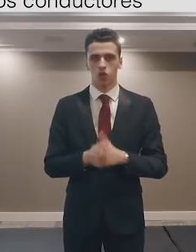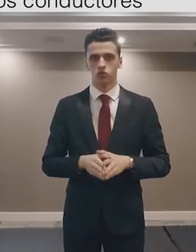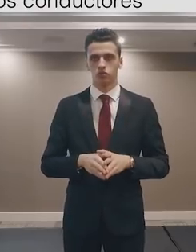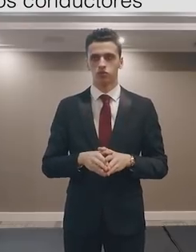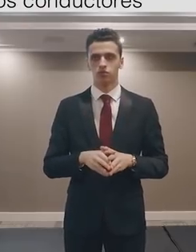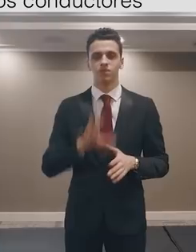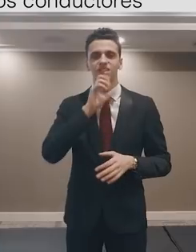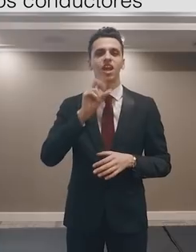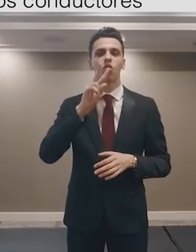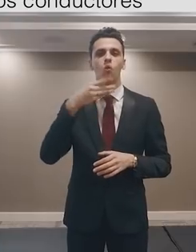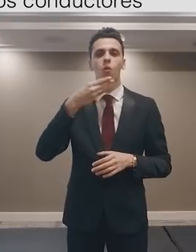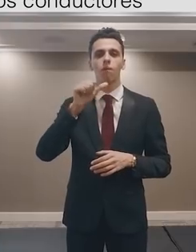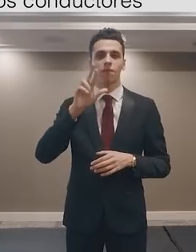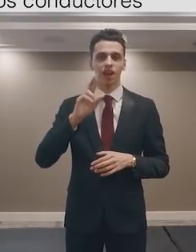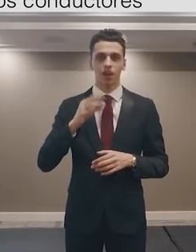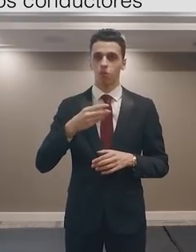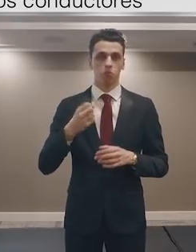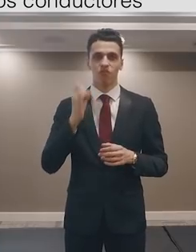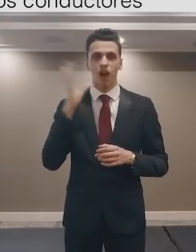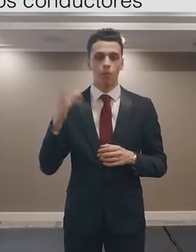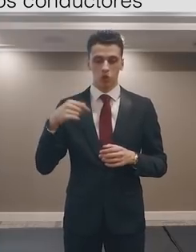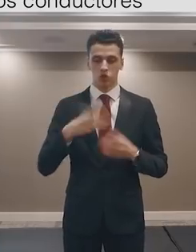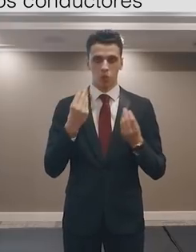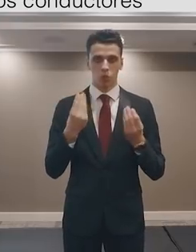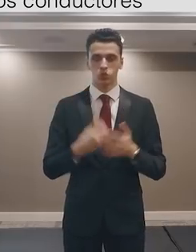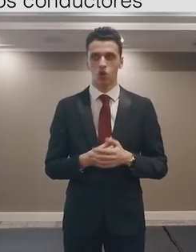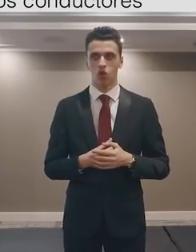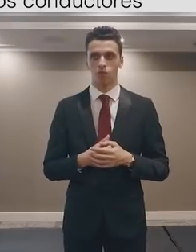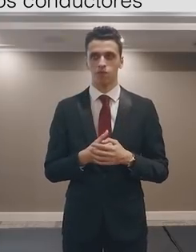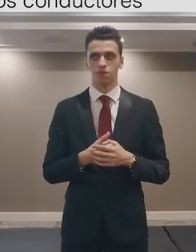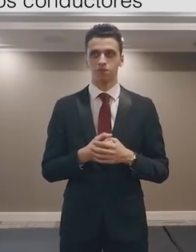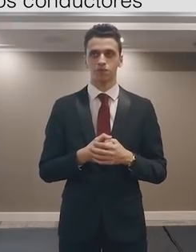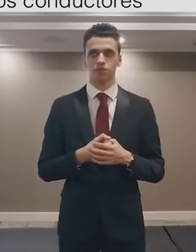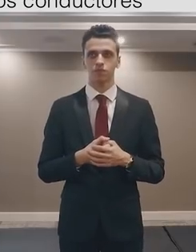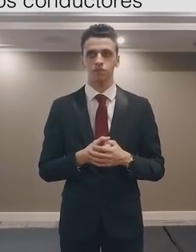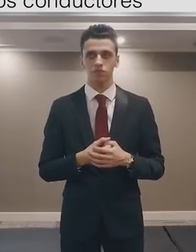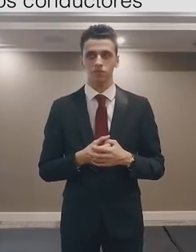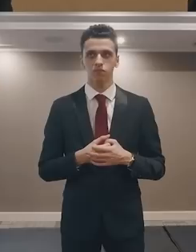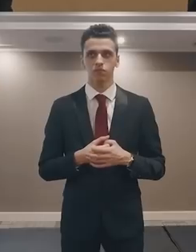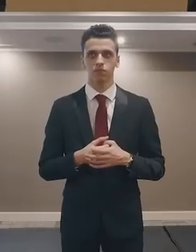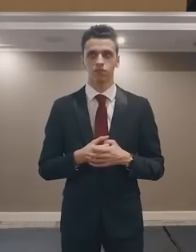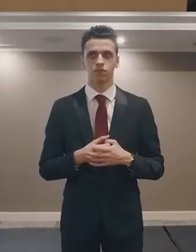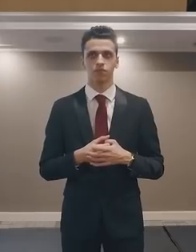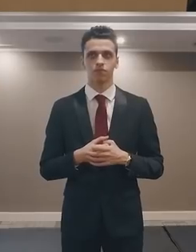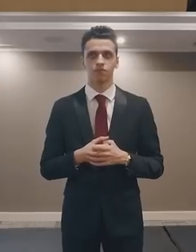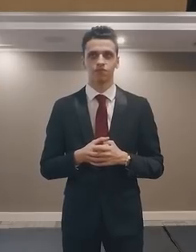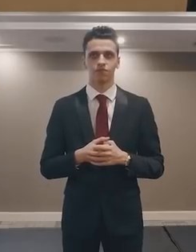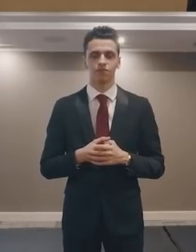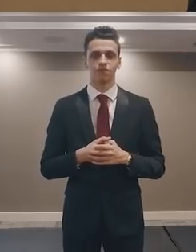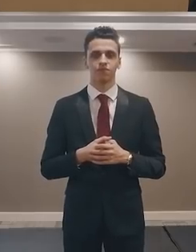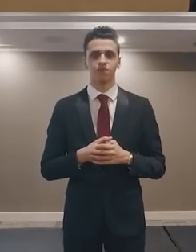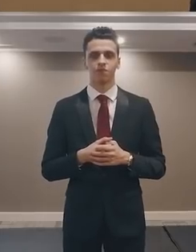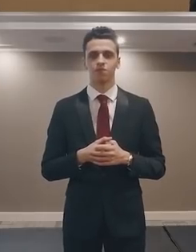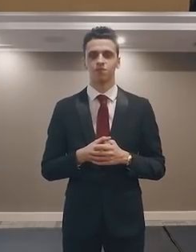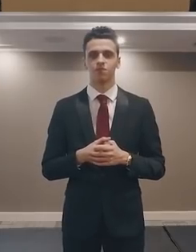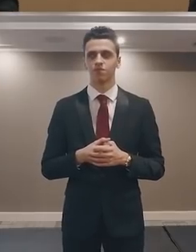me voy a decir a mí hace diez años yo tenía 17 que hacíamos con 17 borja estamos en el parque juan a fútbol verdad quiero